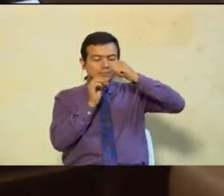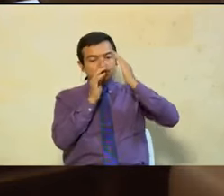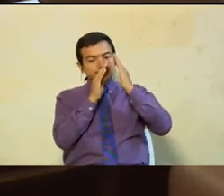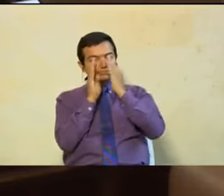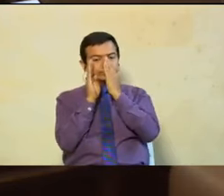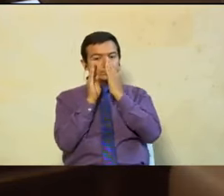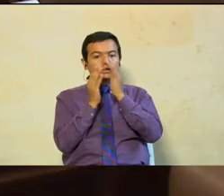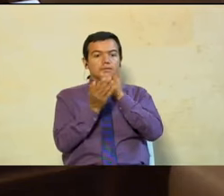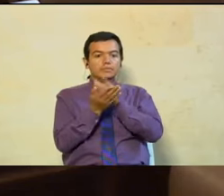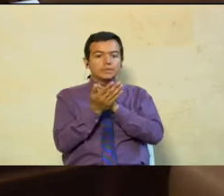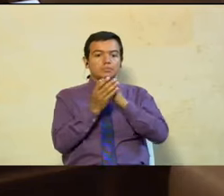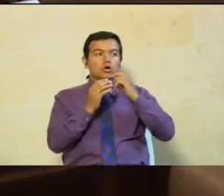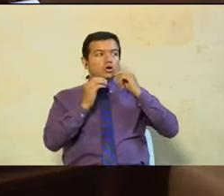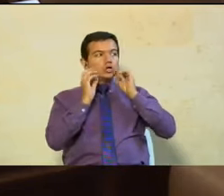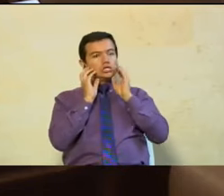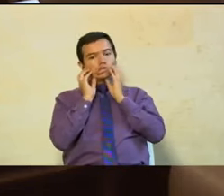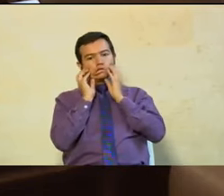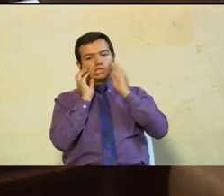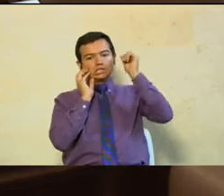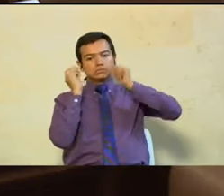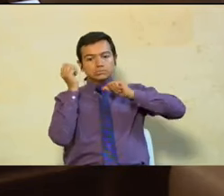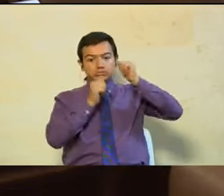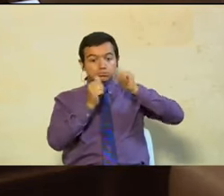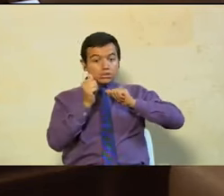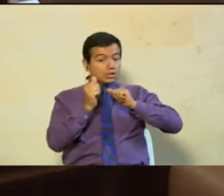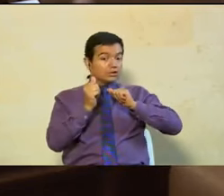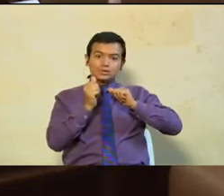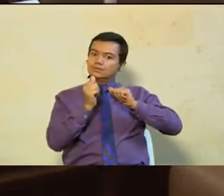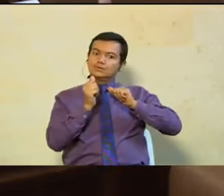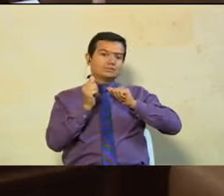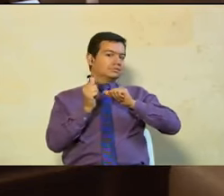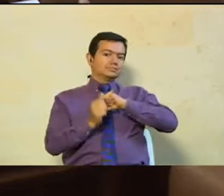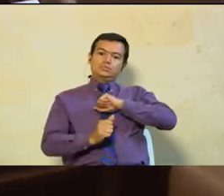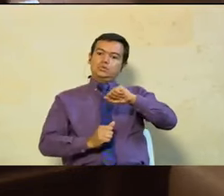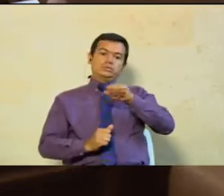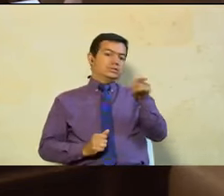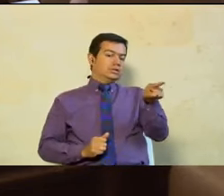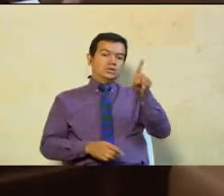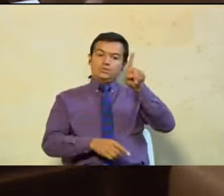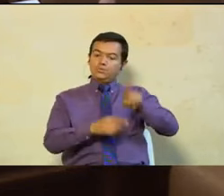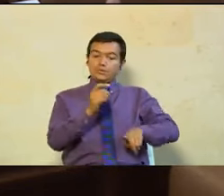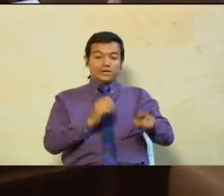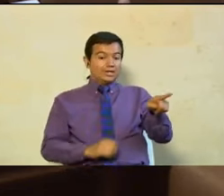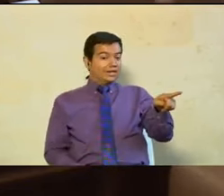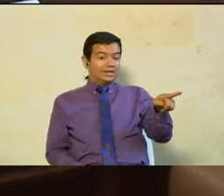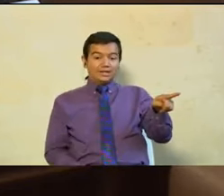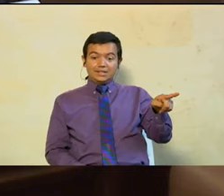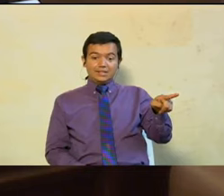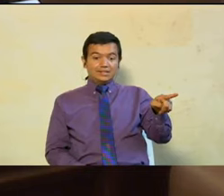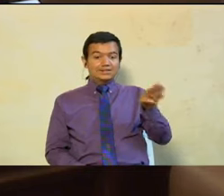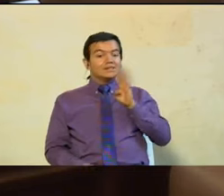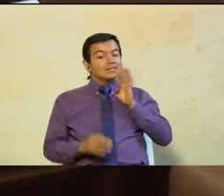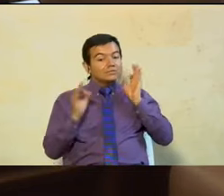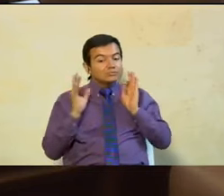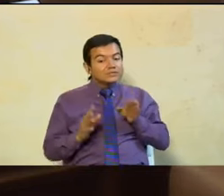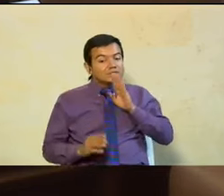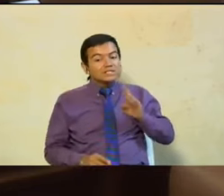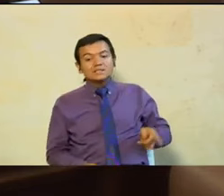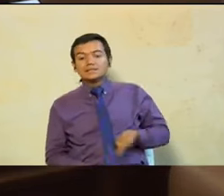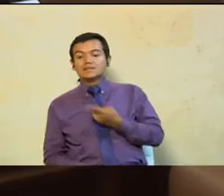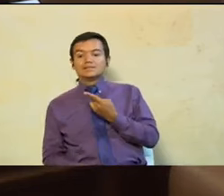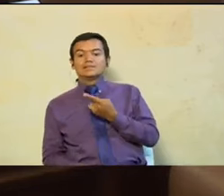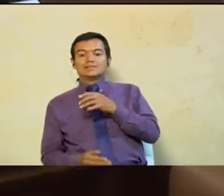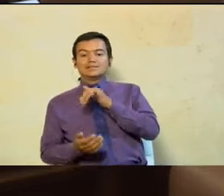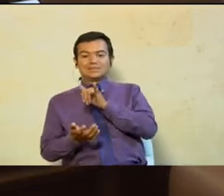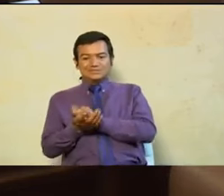quirúrgica facial esa parte no le está dada esa parte está dada para los cirujanos